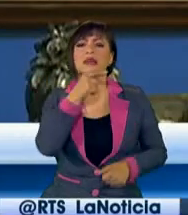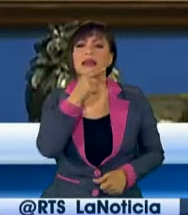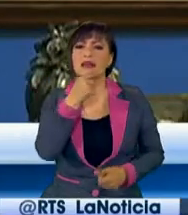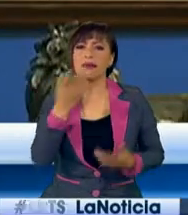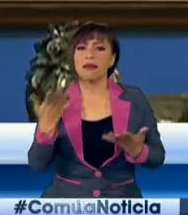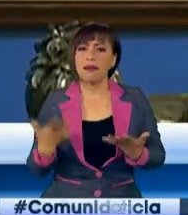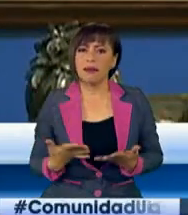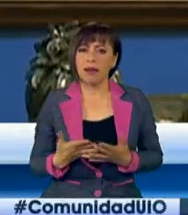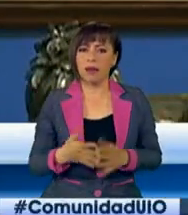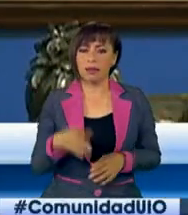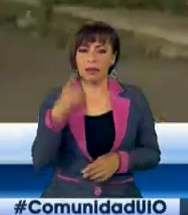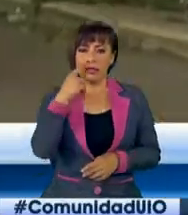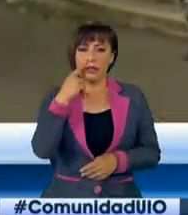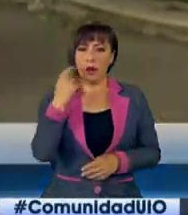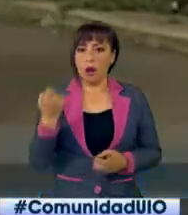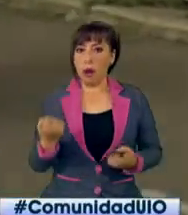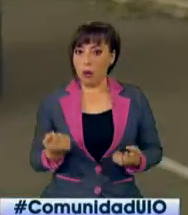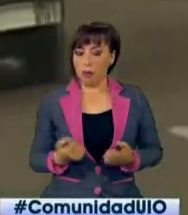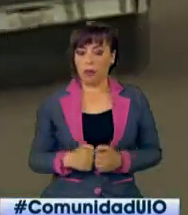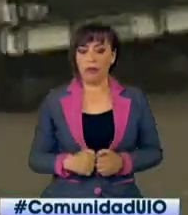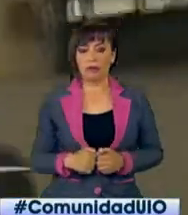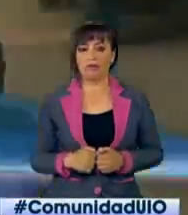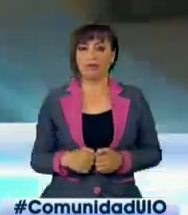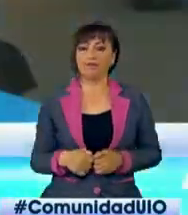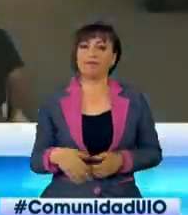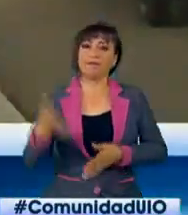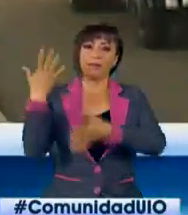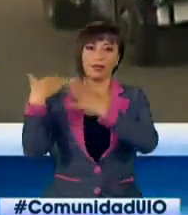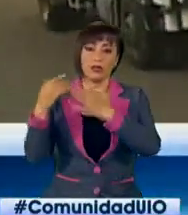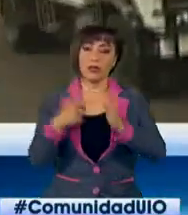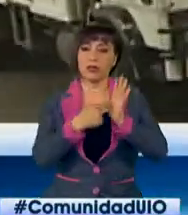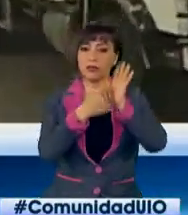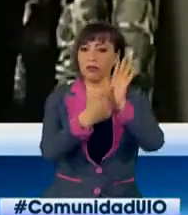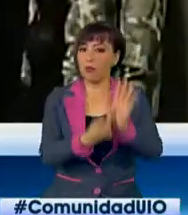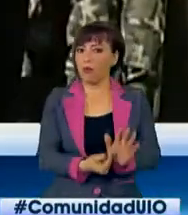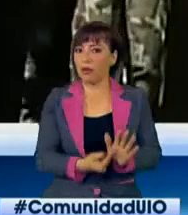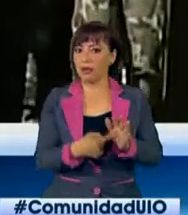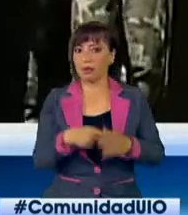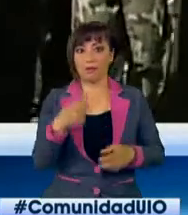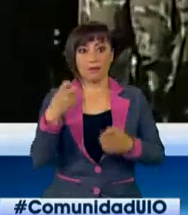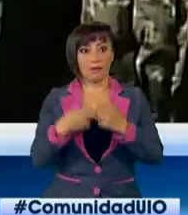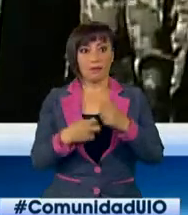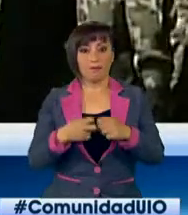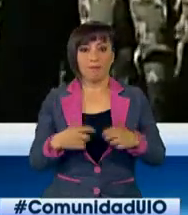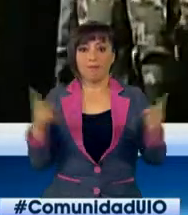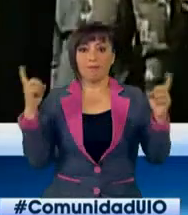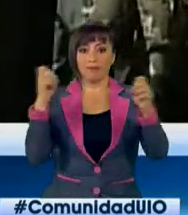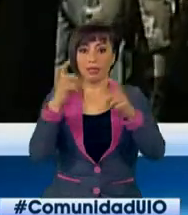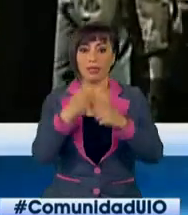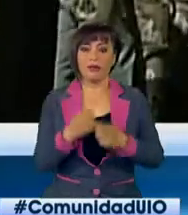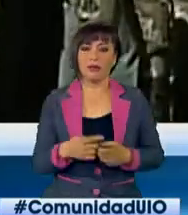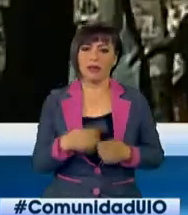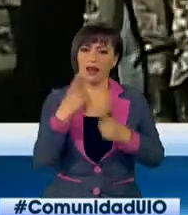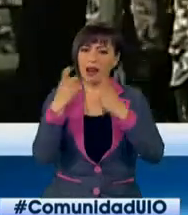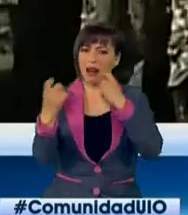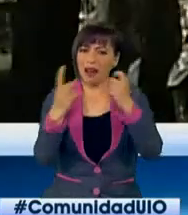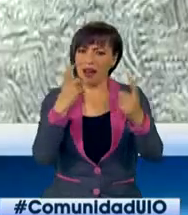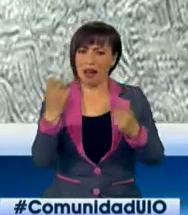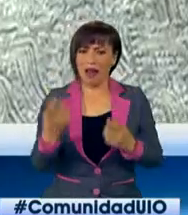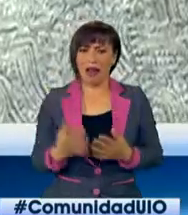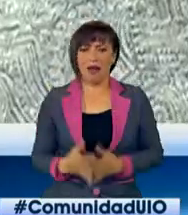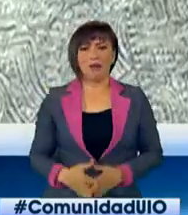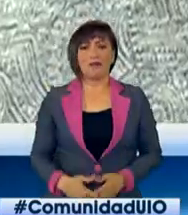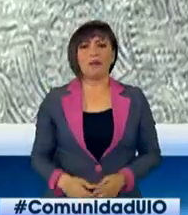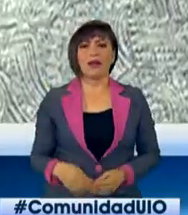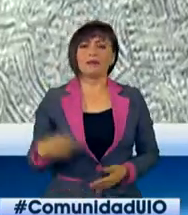hechos de sabotaje. Historias que deja una rebelión policial aparentemente desarrollada en reclamo de beneficios salariales y que la